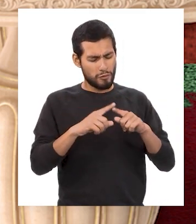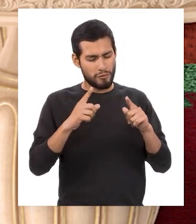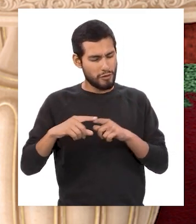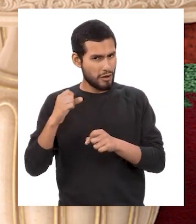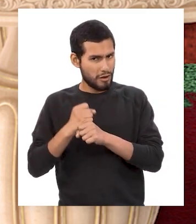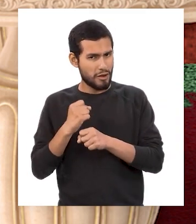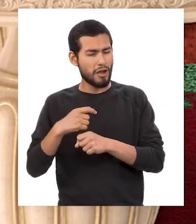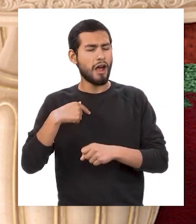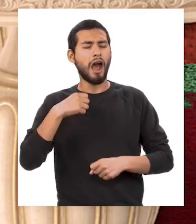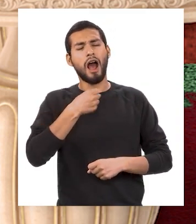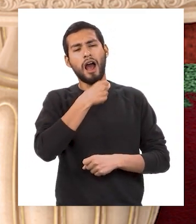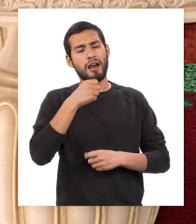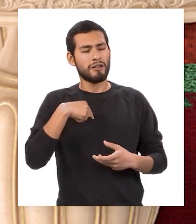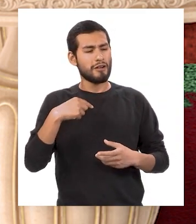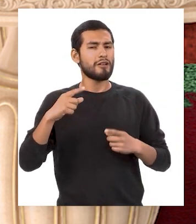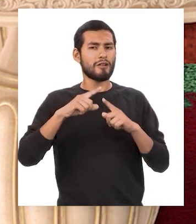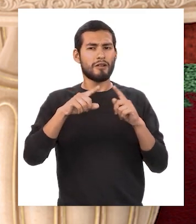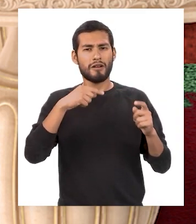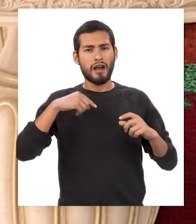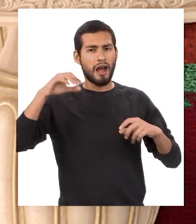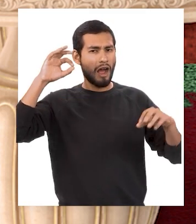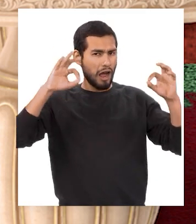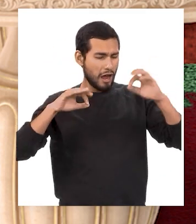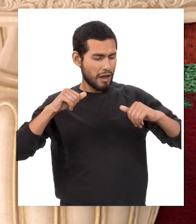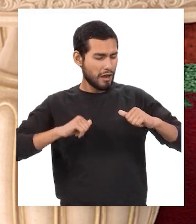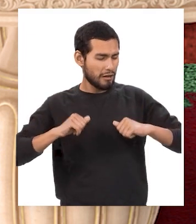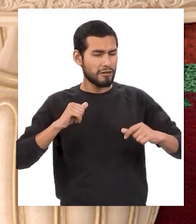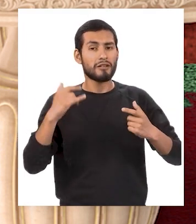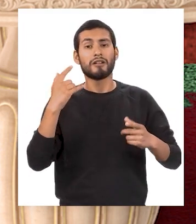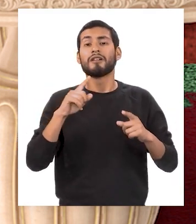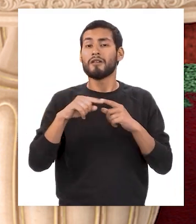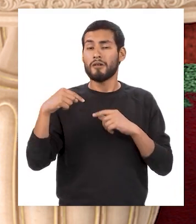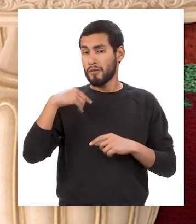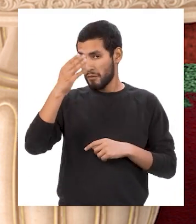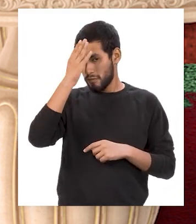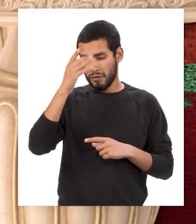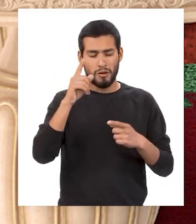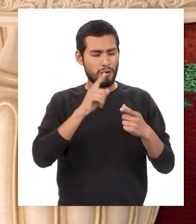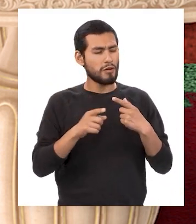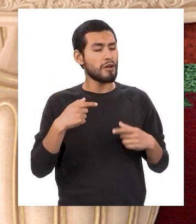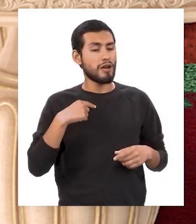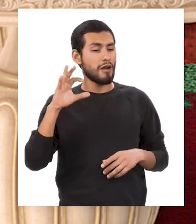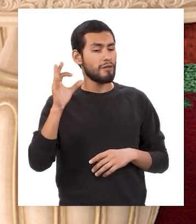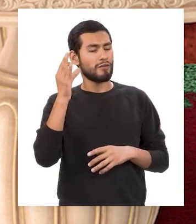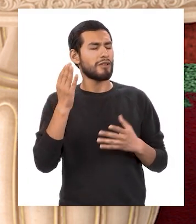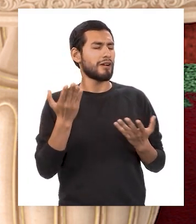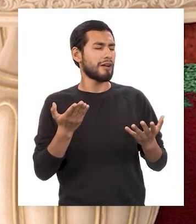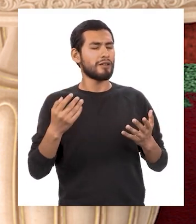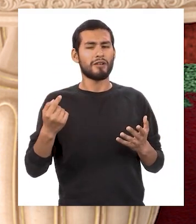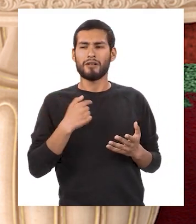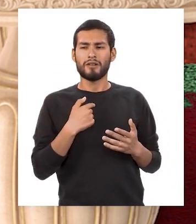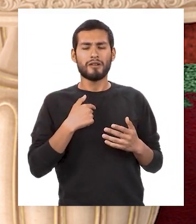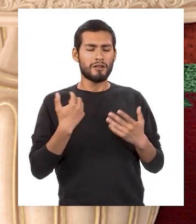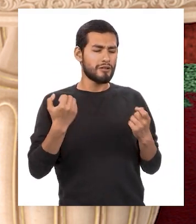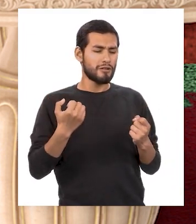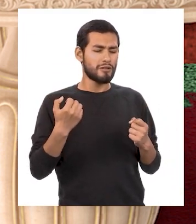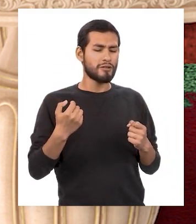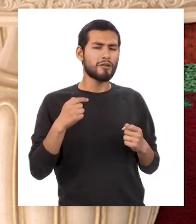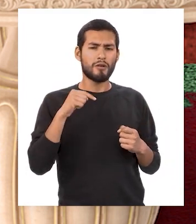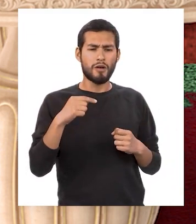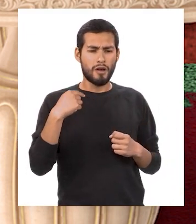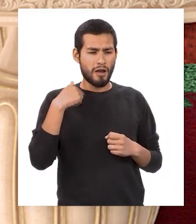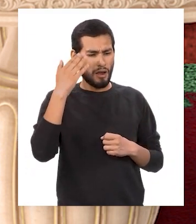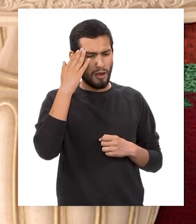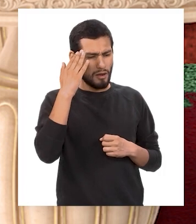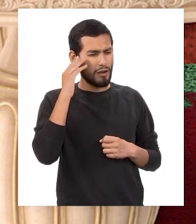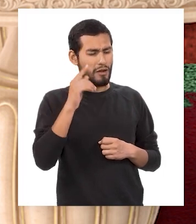muchos oficios. Cantante, artista de circo, hasta bombero. Pero fuera de France, y no muy bien